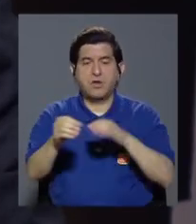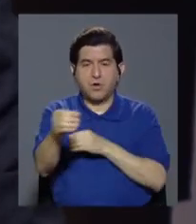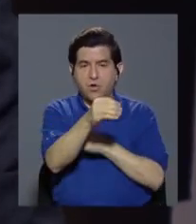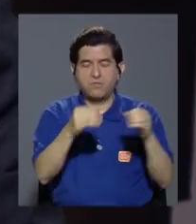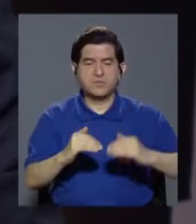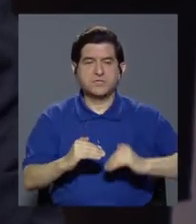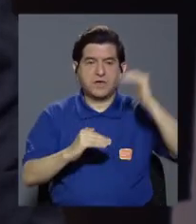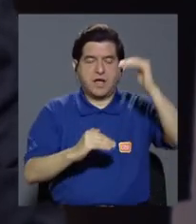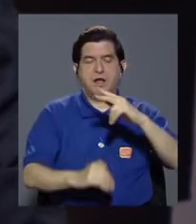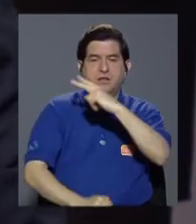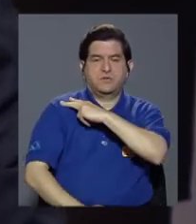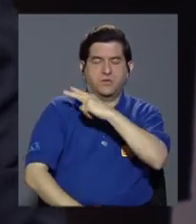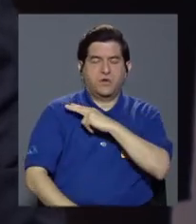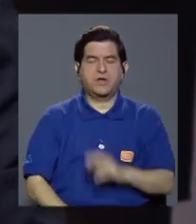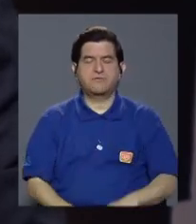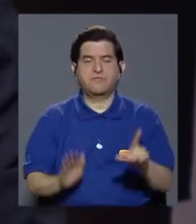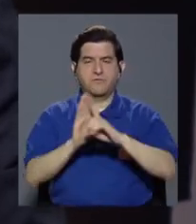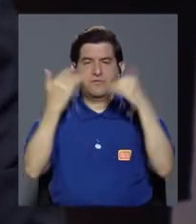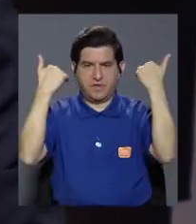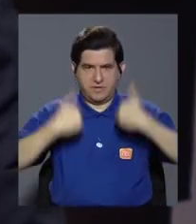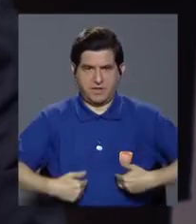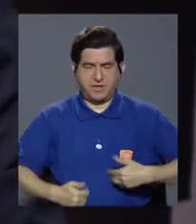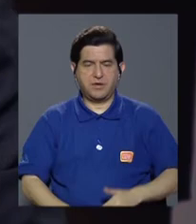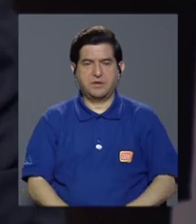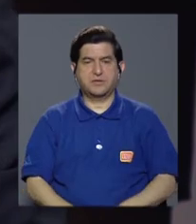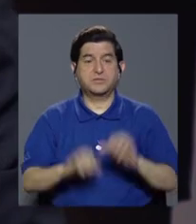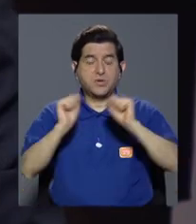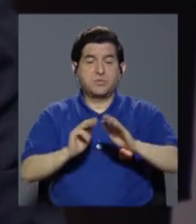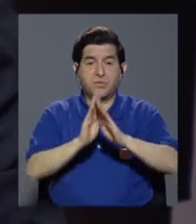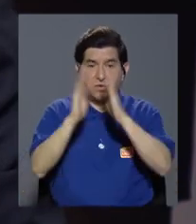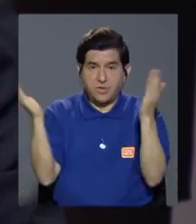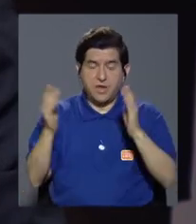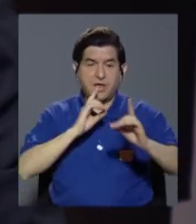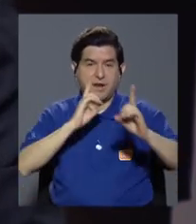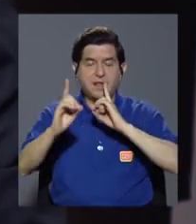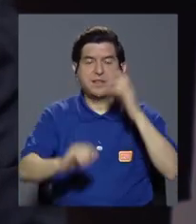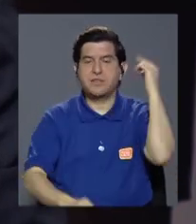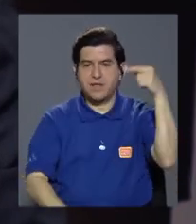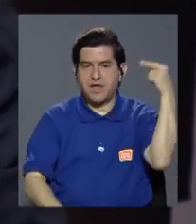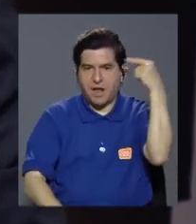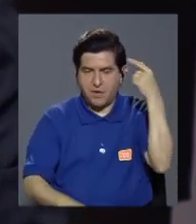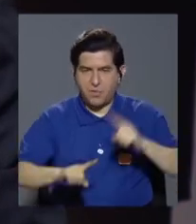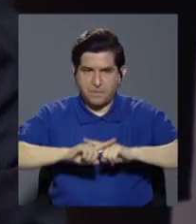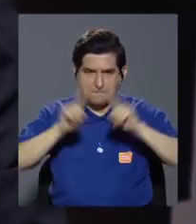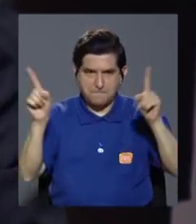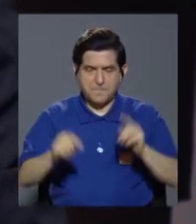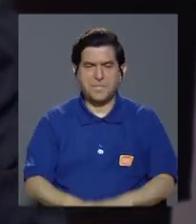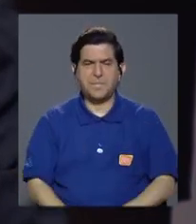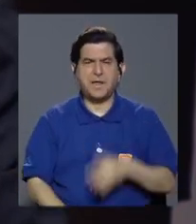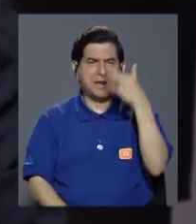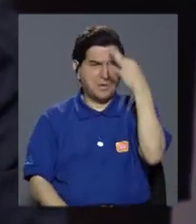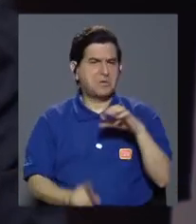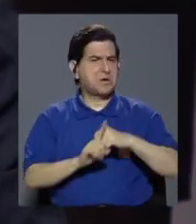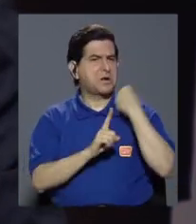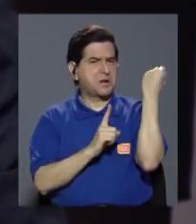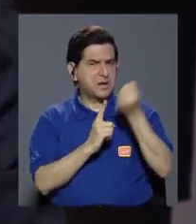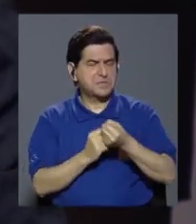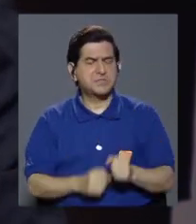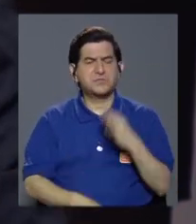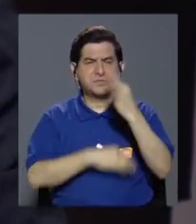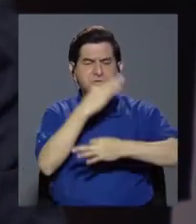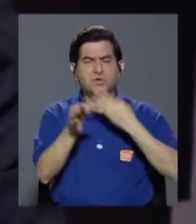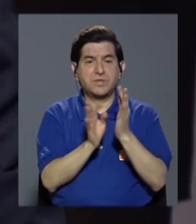alto comisionado de derechos humanos también para tratar de hablar y abrir canales de diálogo con el gobierno sin embargo es previsible que si la situación de orden público